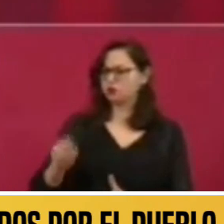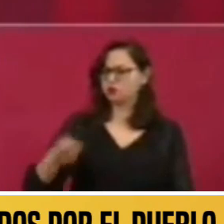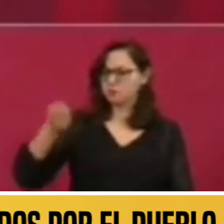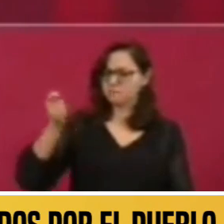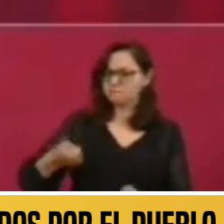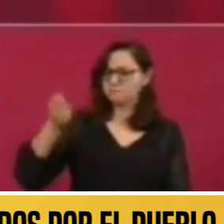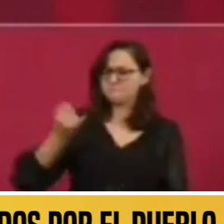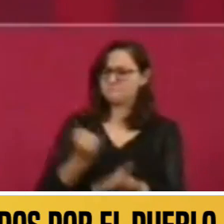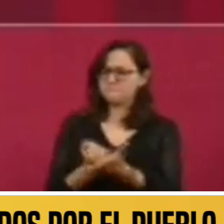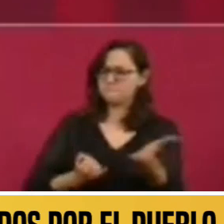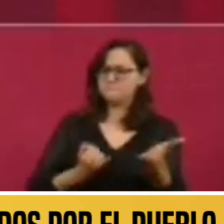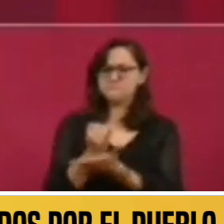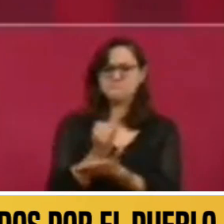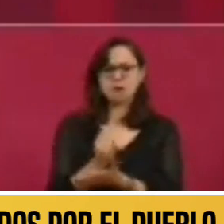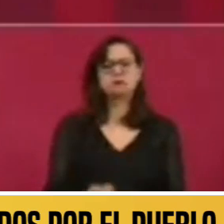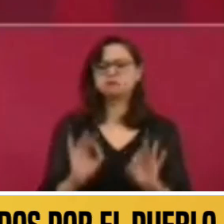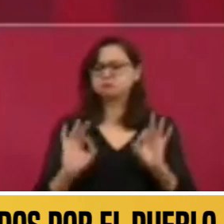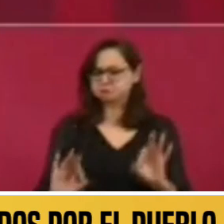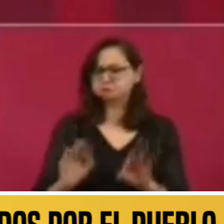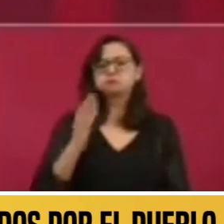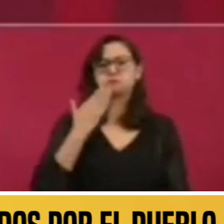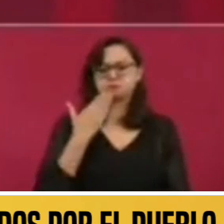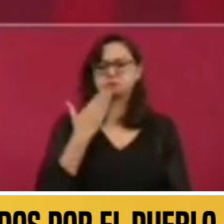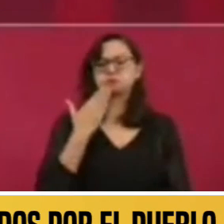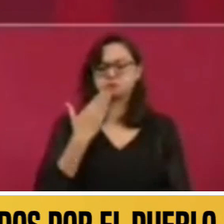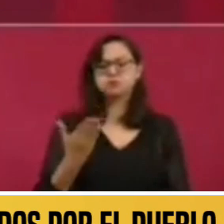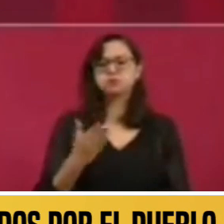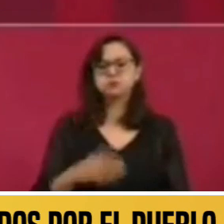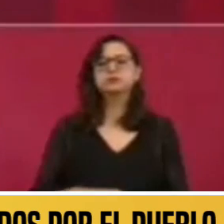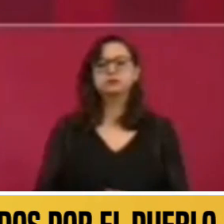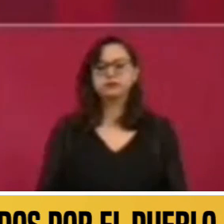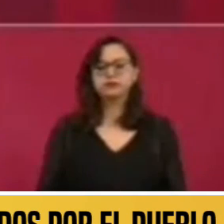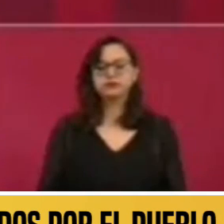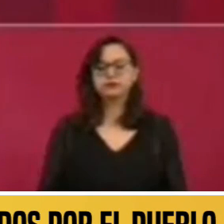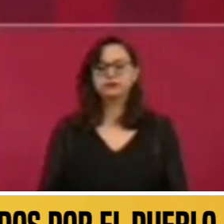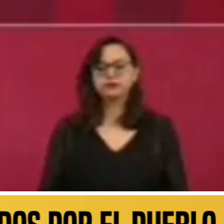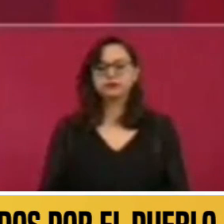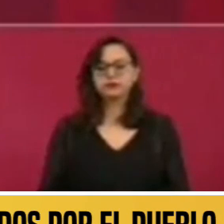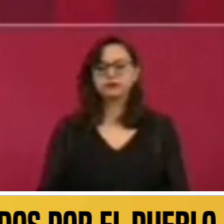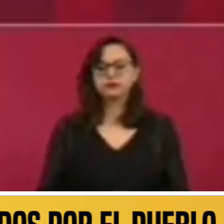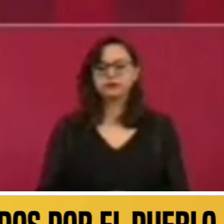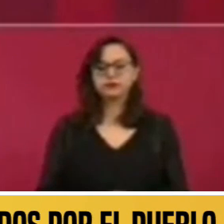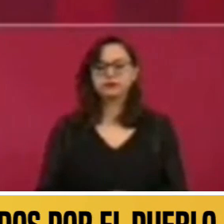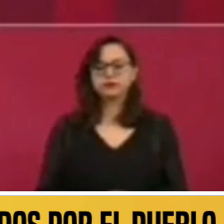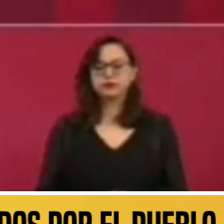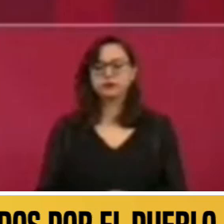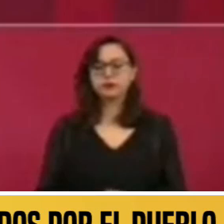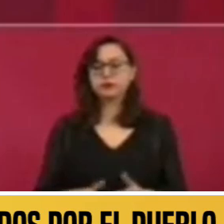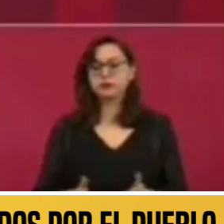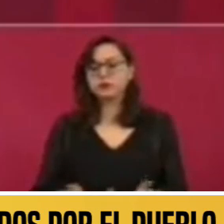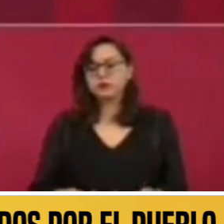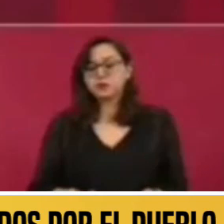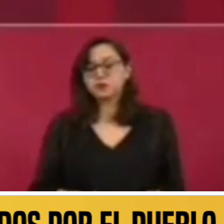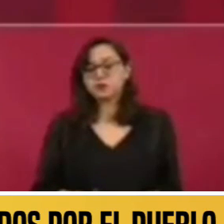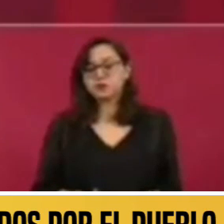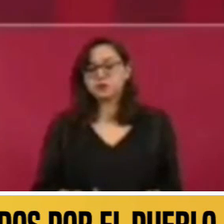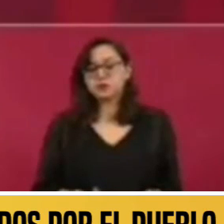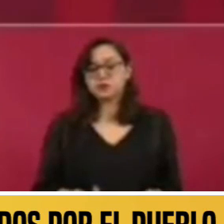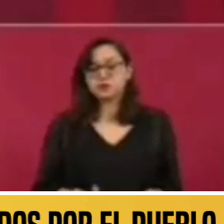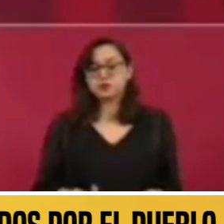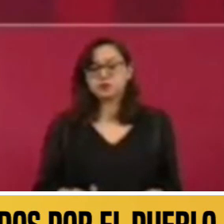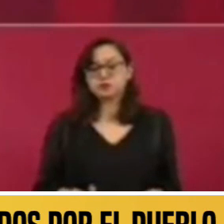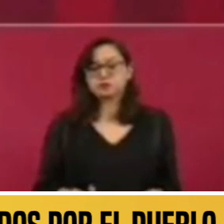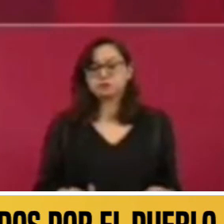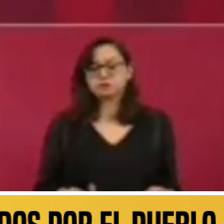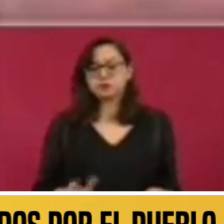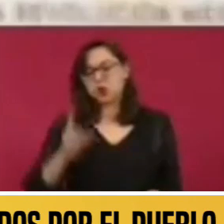por la Corte y creo que es